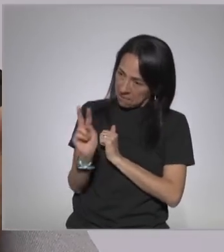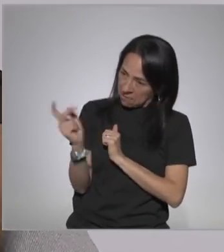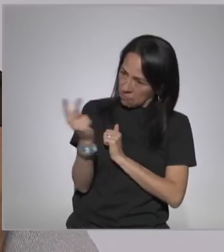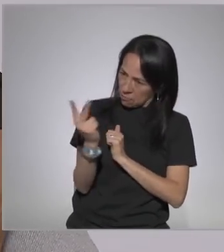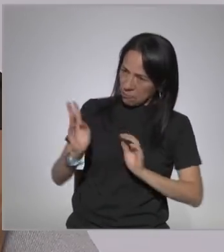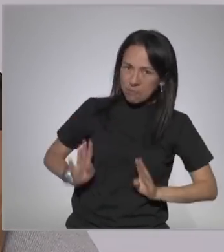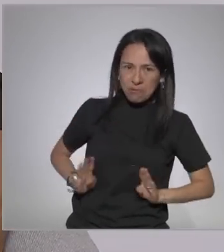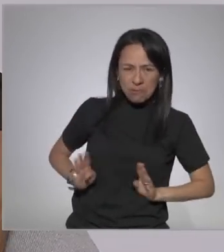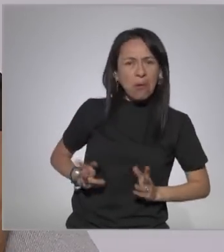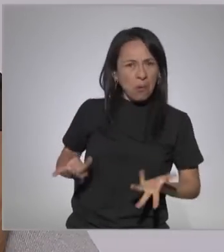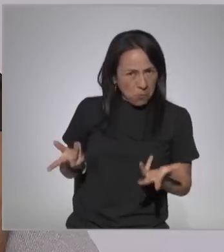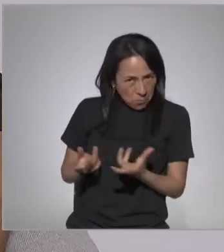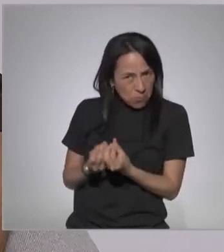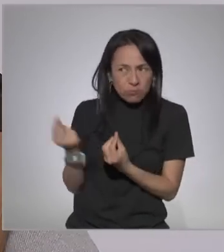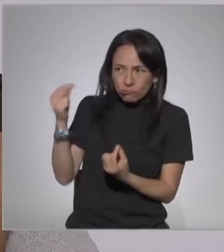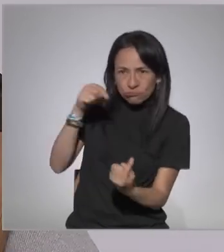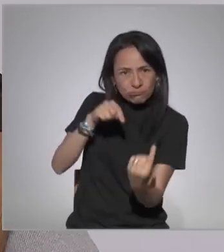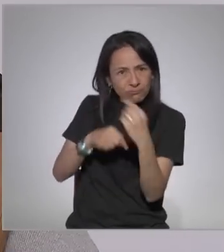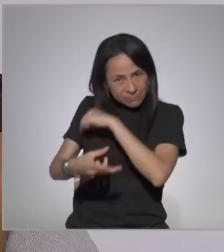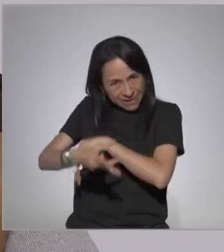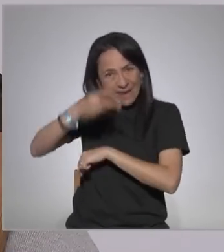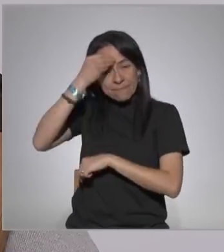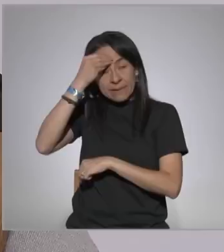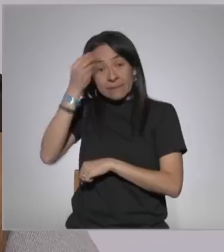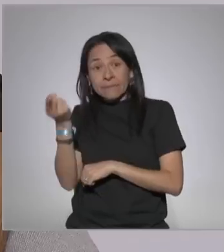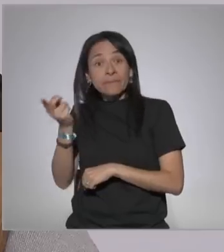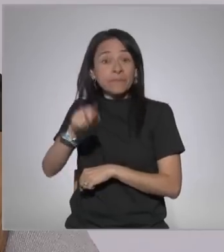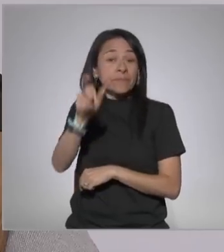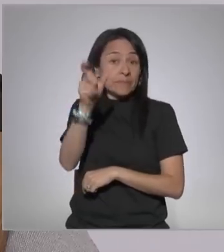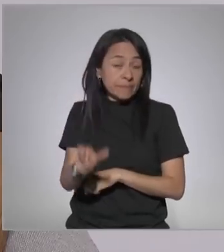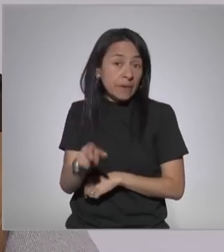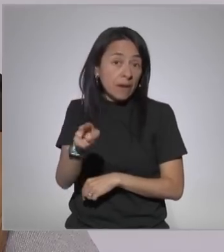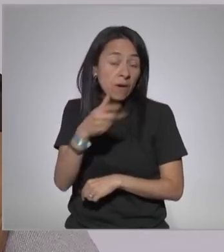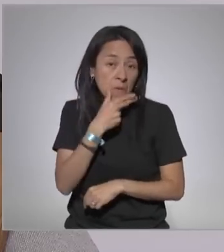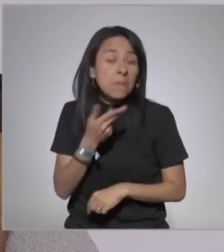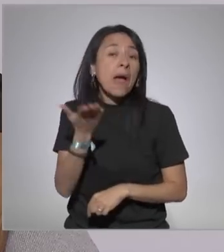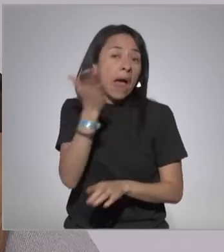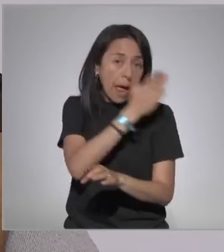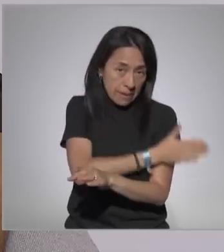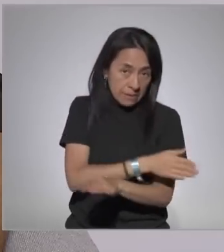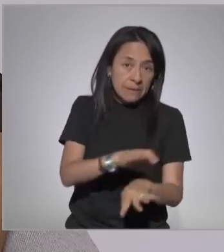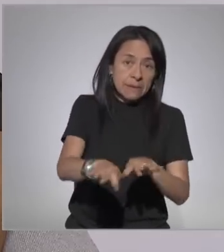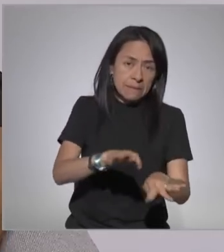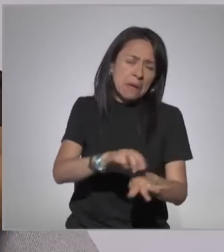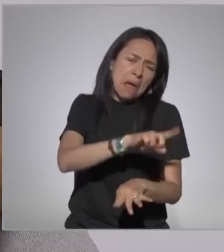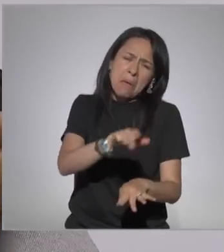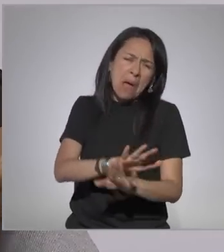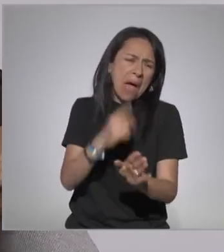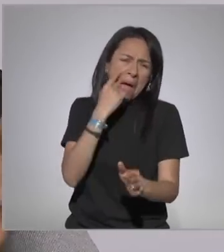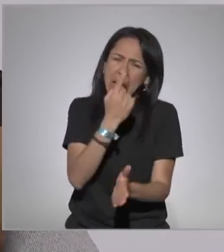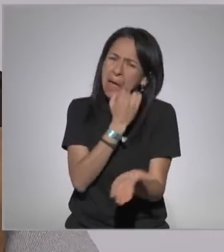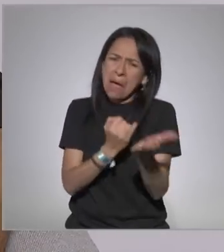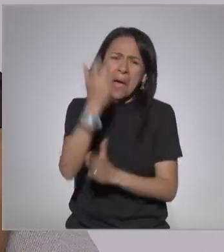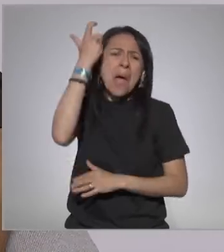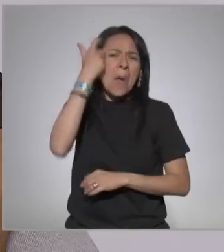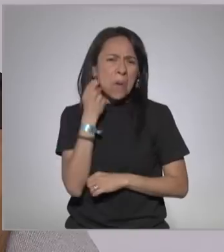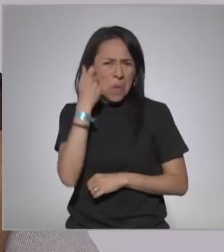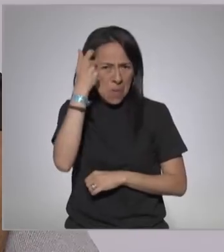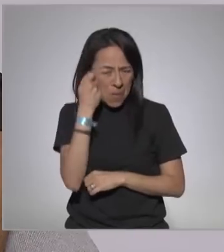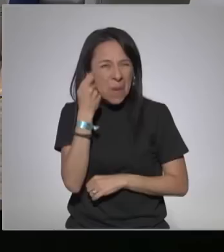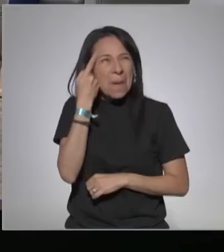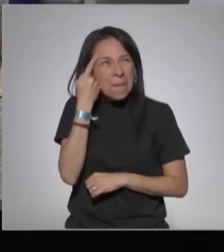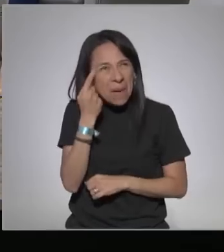van aprendiendo juntos. Y él trabajaba y decidió jubilarse para estar